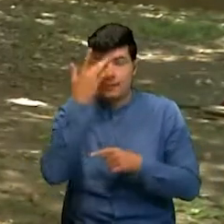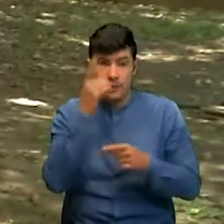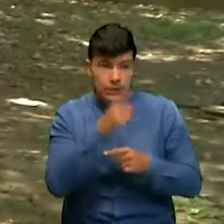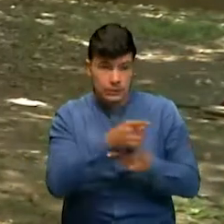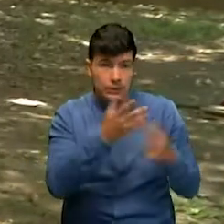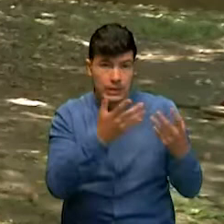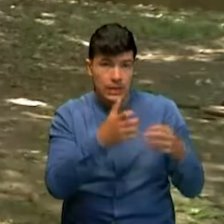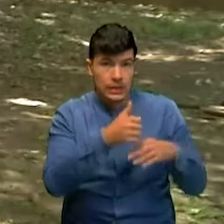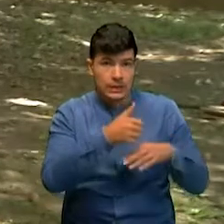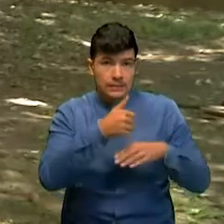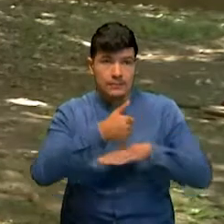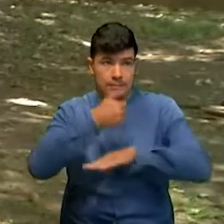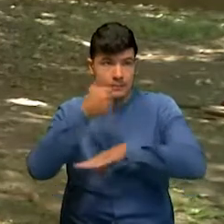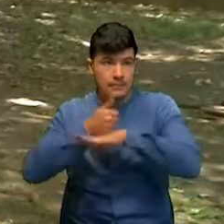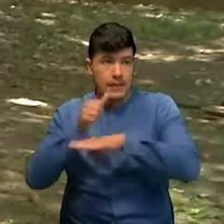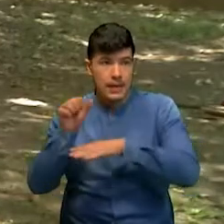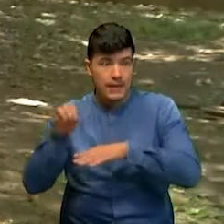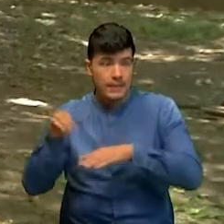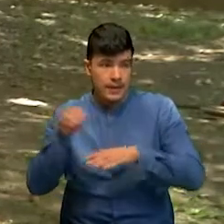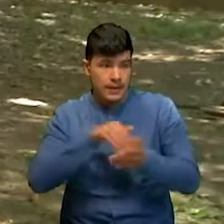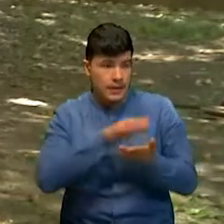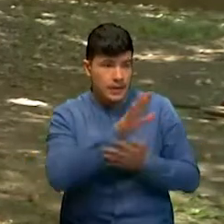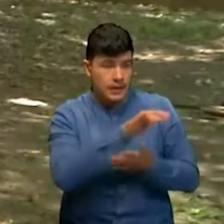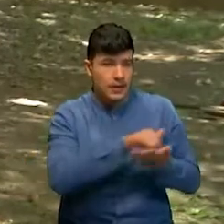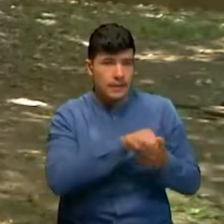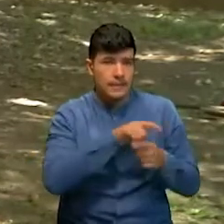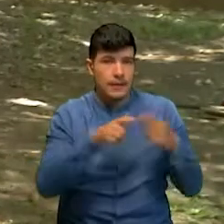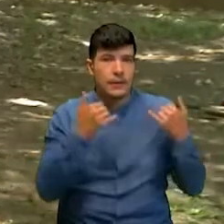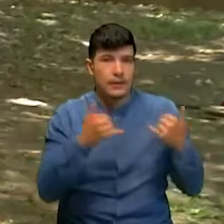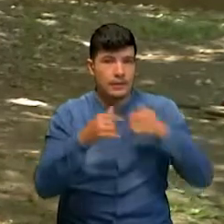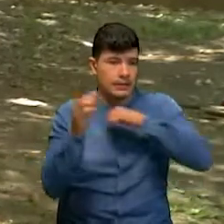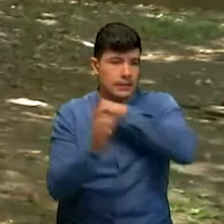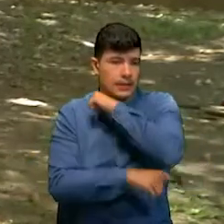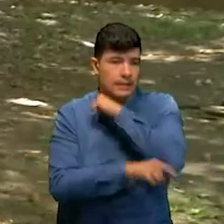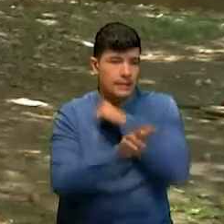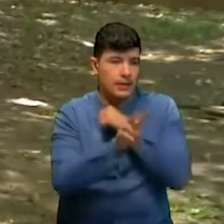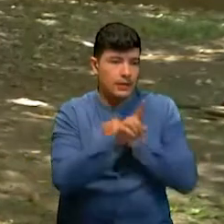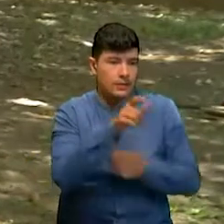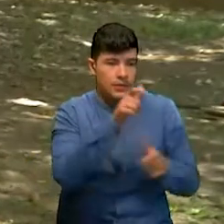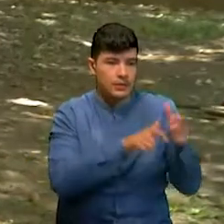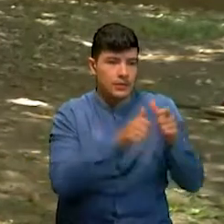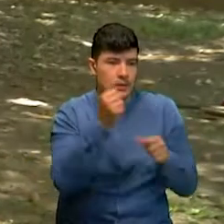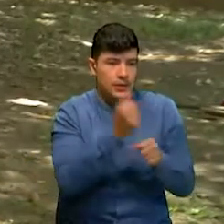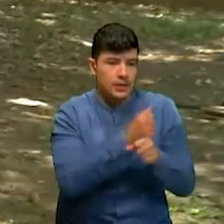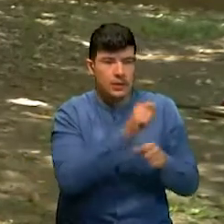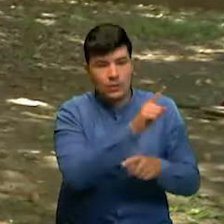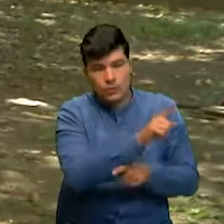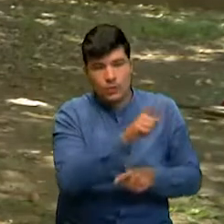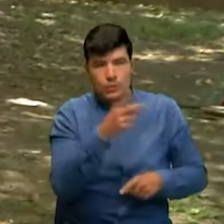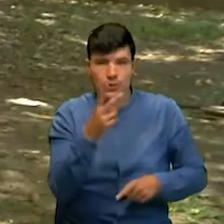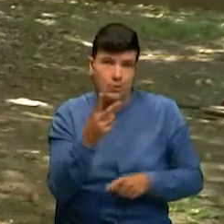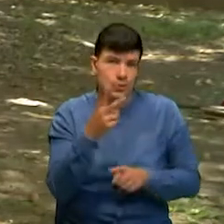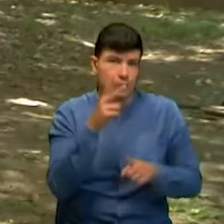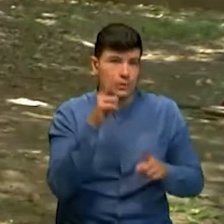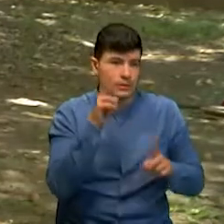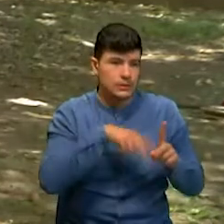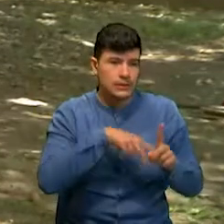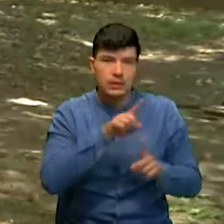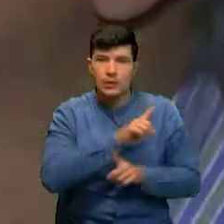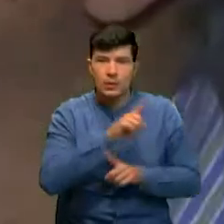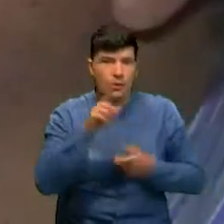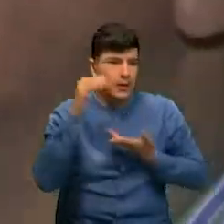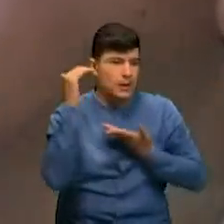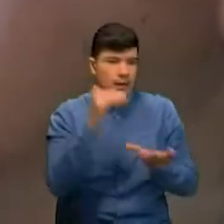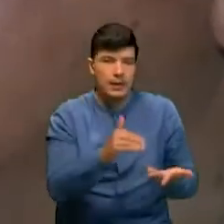directivos del sindicato se sancionaron a 21 funcionarios con uno y dos meses sin recibir sueño